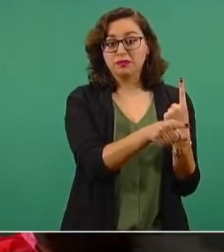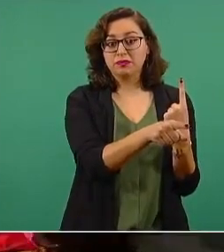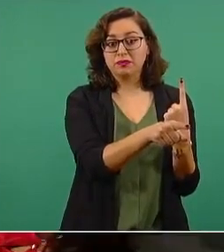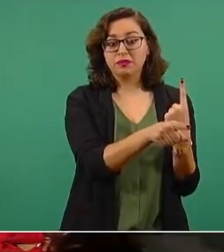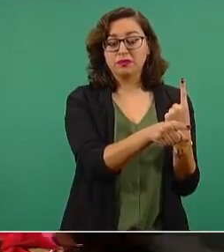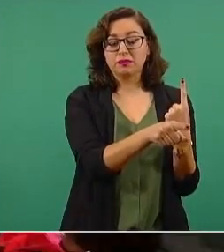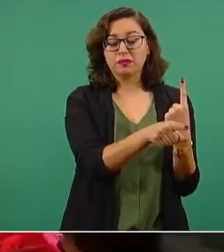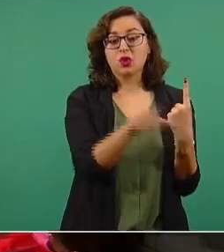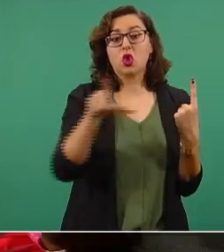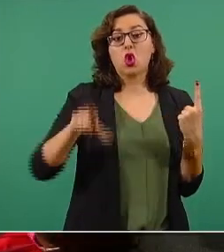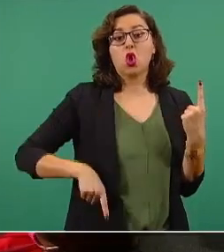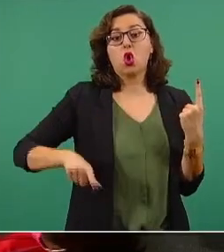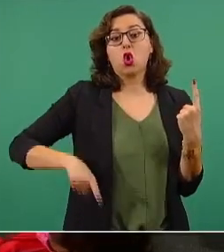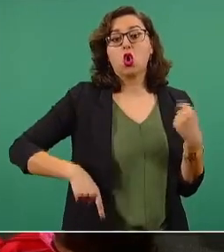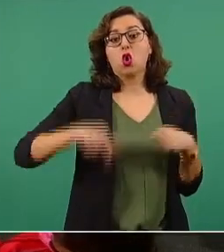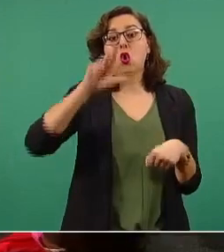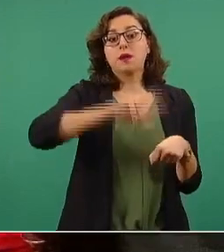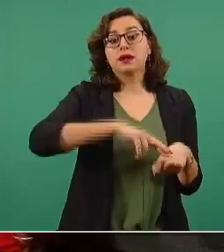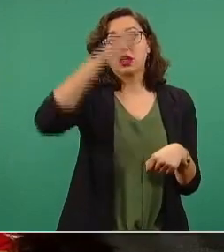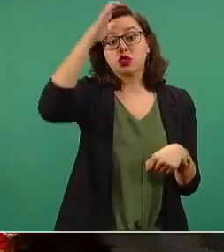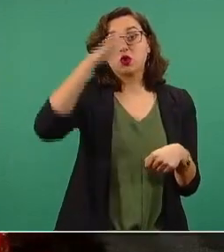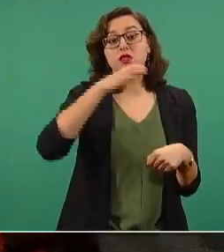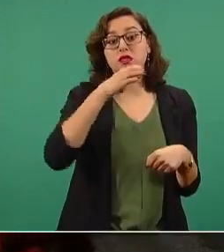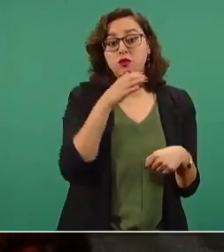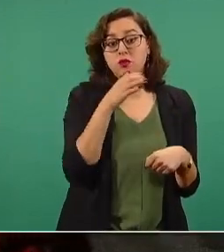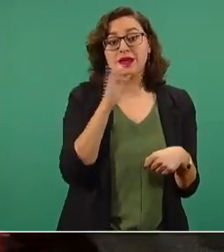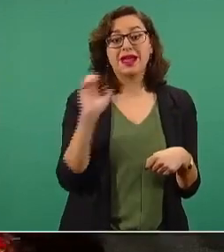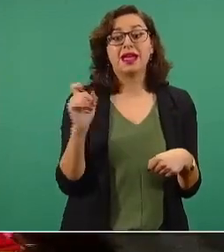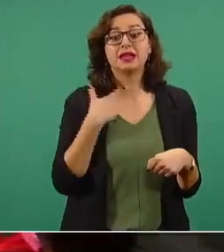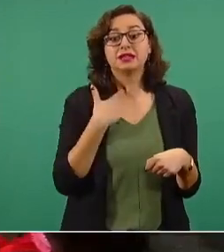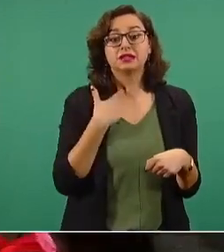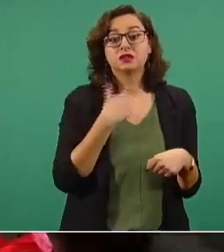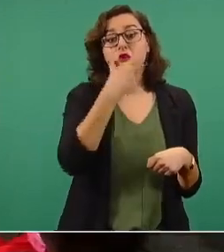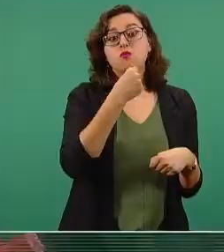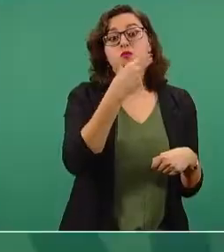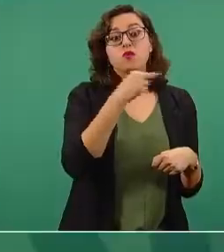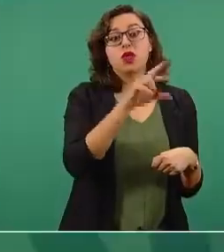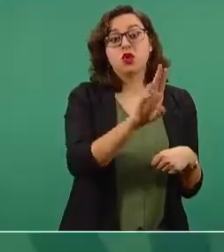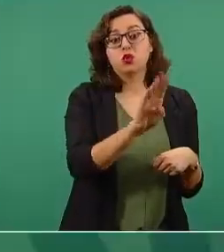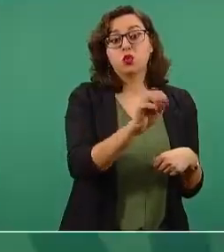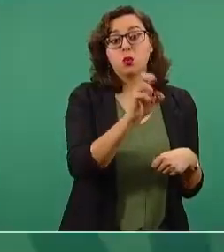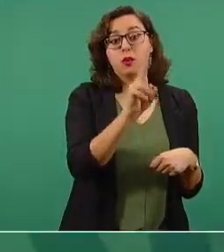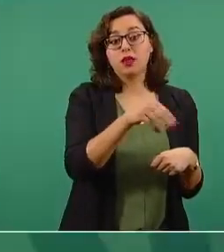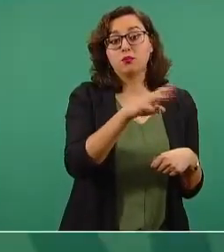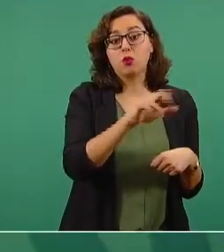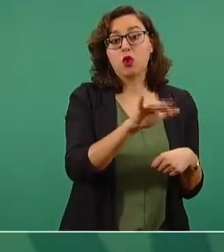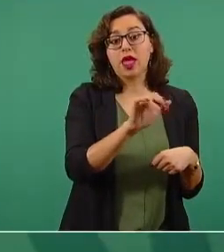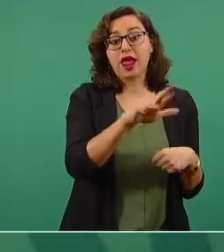quien fue gobernador de Coahuila, Rubén Moreira.